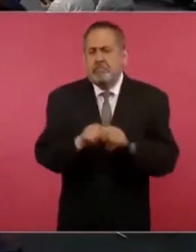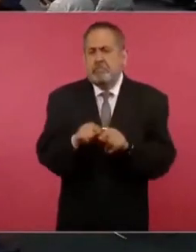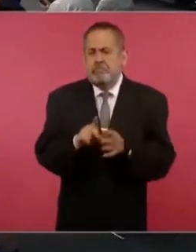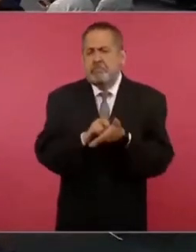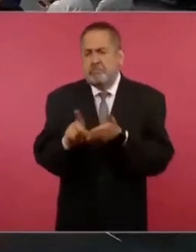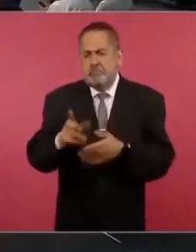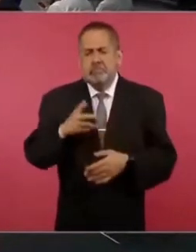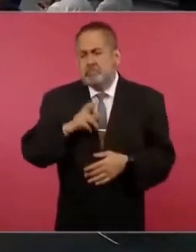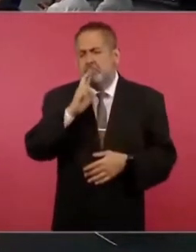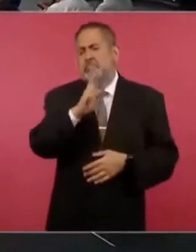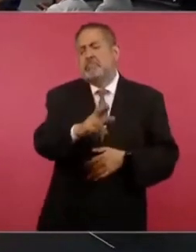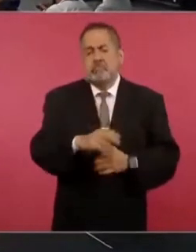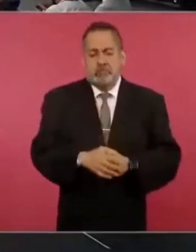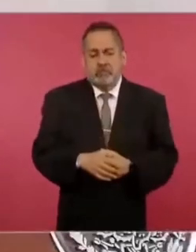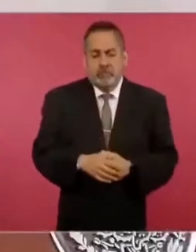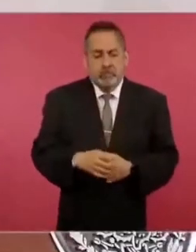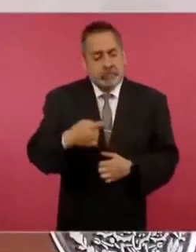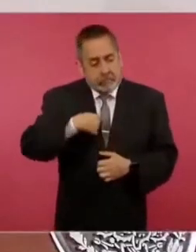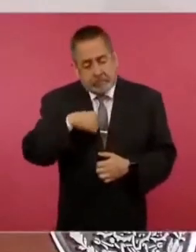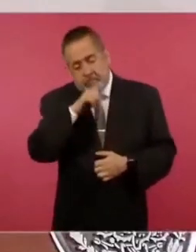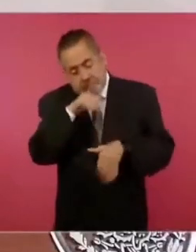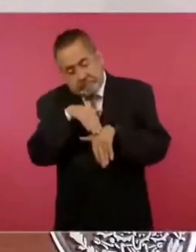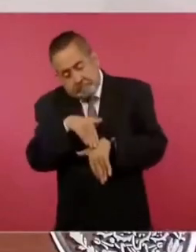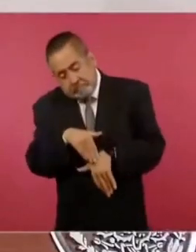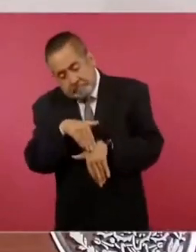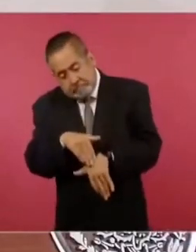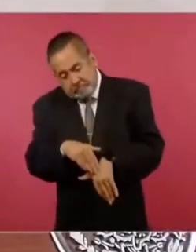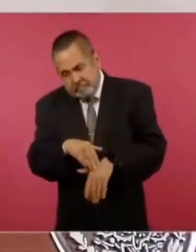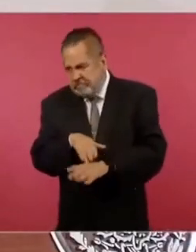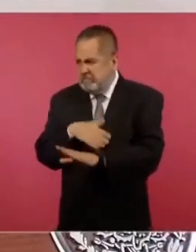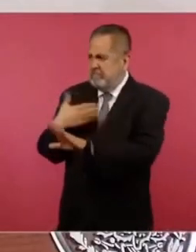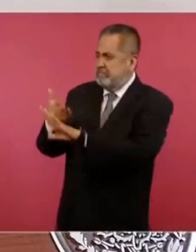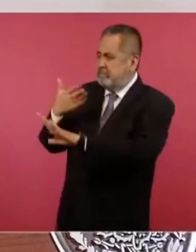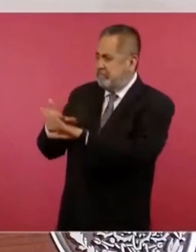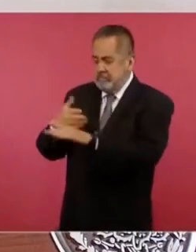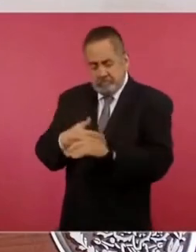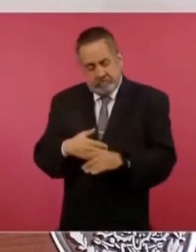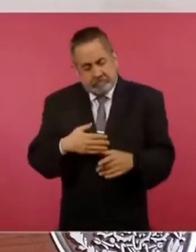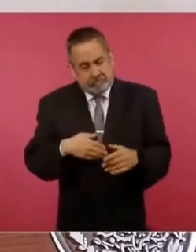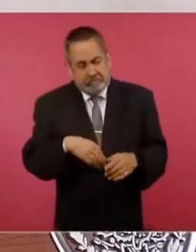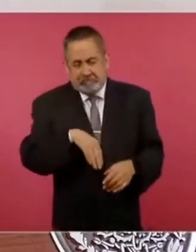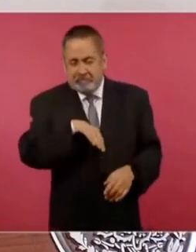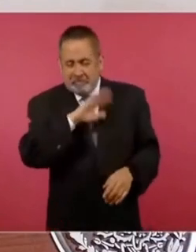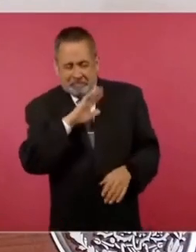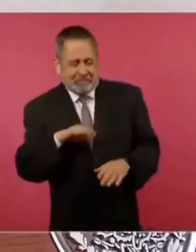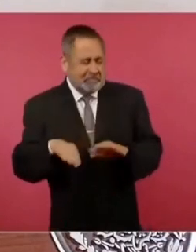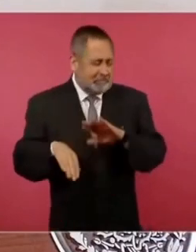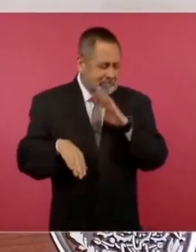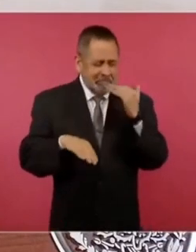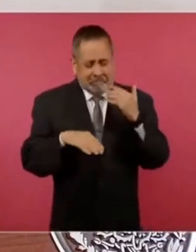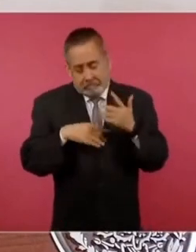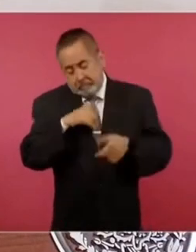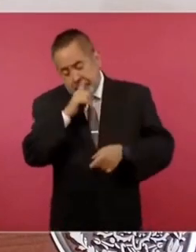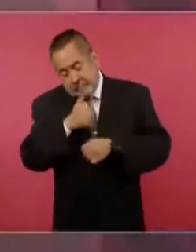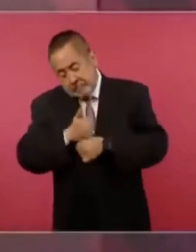porque no somos sparring de nadie, ni somos masoquistas.